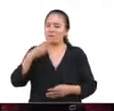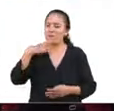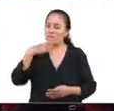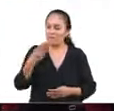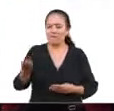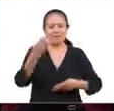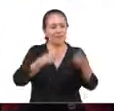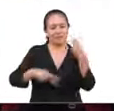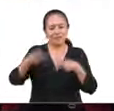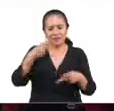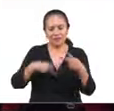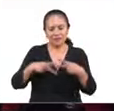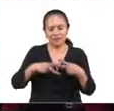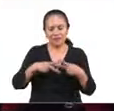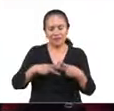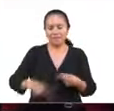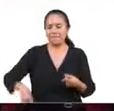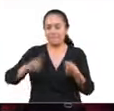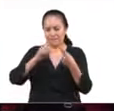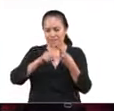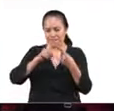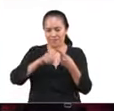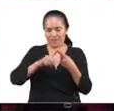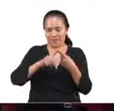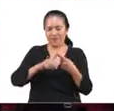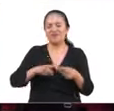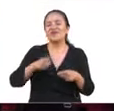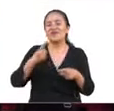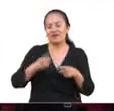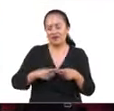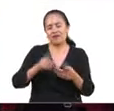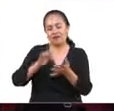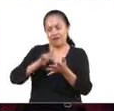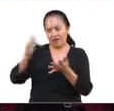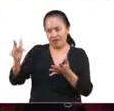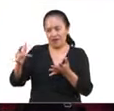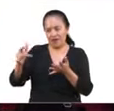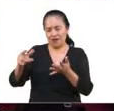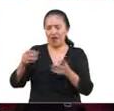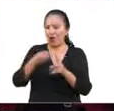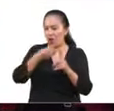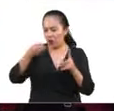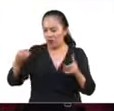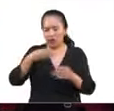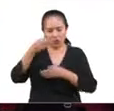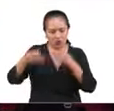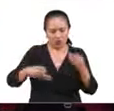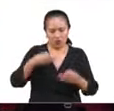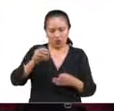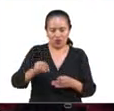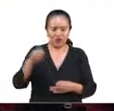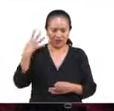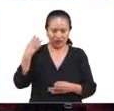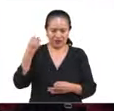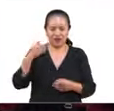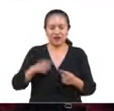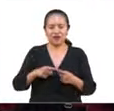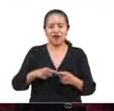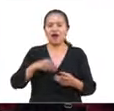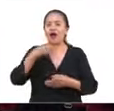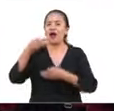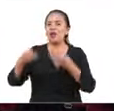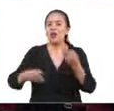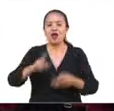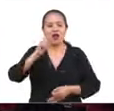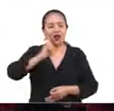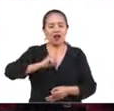en especial y en primer lugar a quienes hacen posible este evento. Saludo con respeto y cariño a todas las